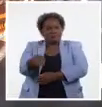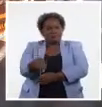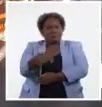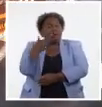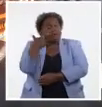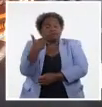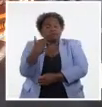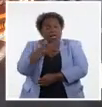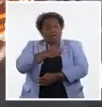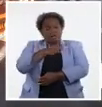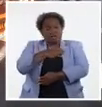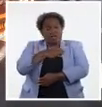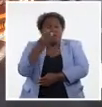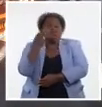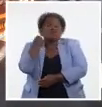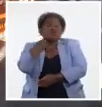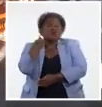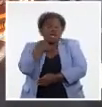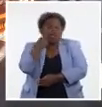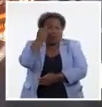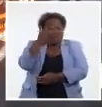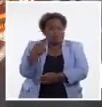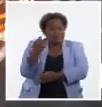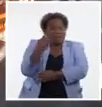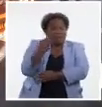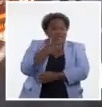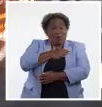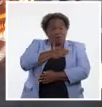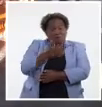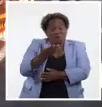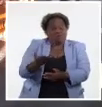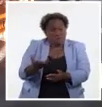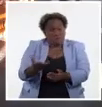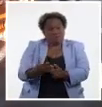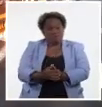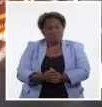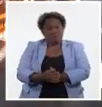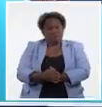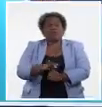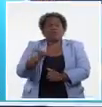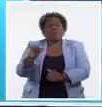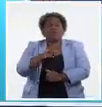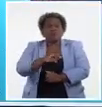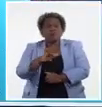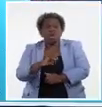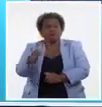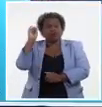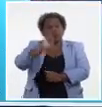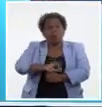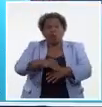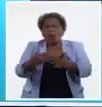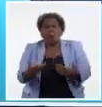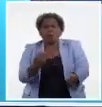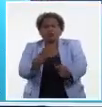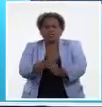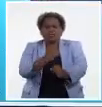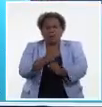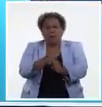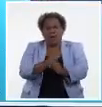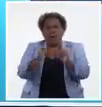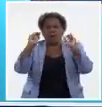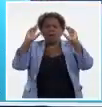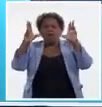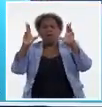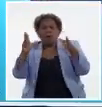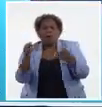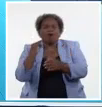invaluables, muchos años formando atletas cubanos. Y también conocimos de parte de cómo se trabaja y cómo funciona el mecanismo a nivel